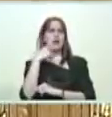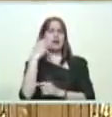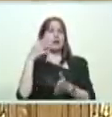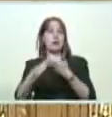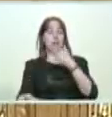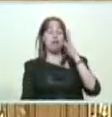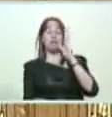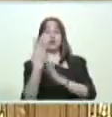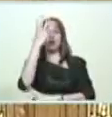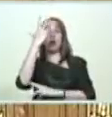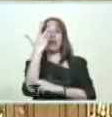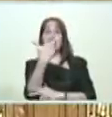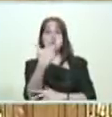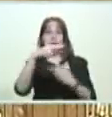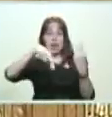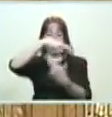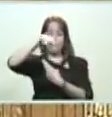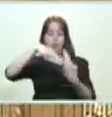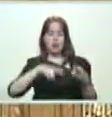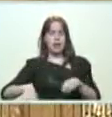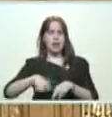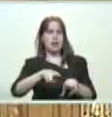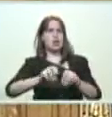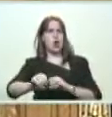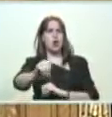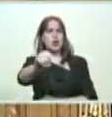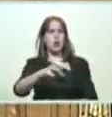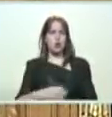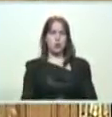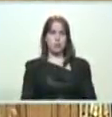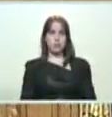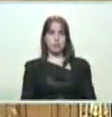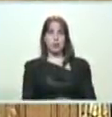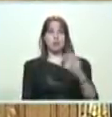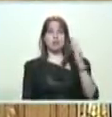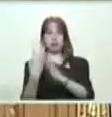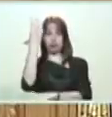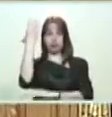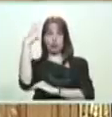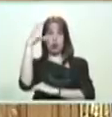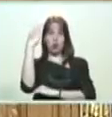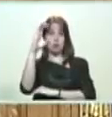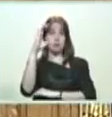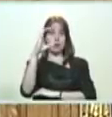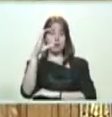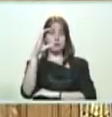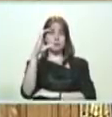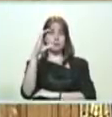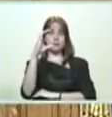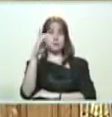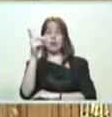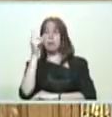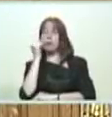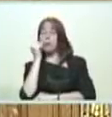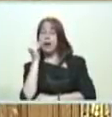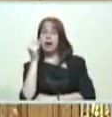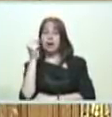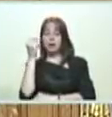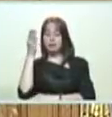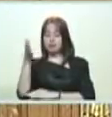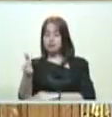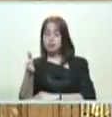fundó la Tercera República en el Orinoco. Nació Colombia. Somos los padres de Colombia.